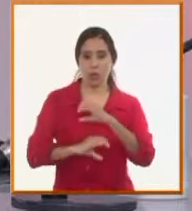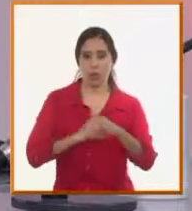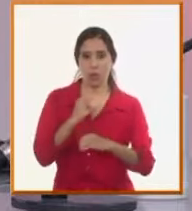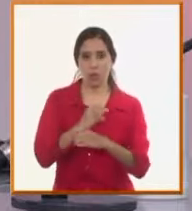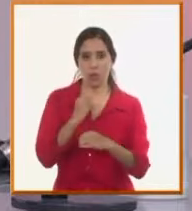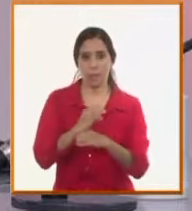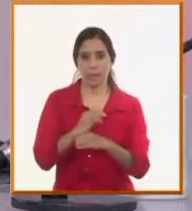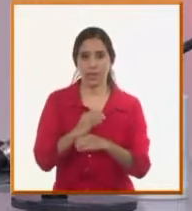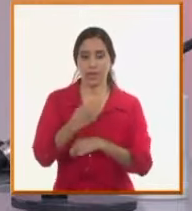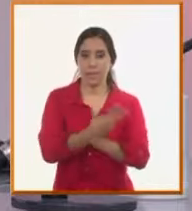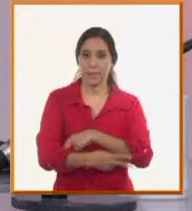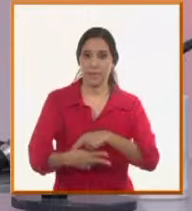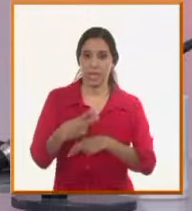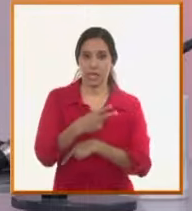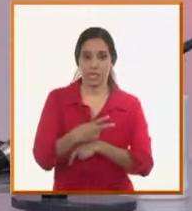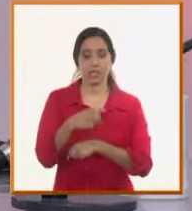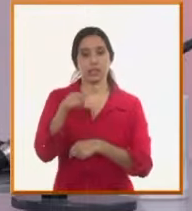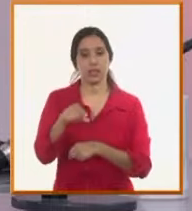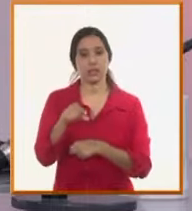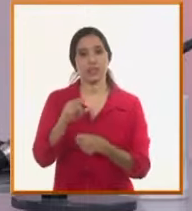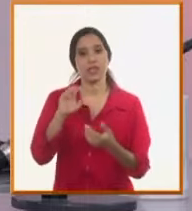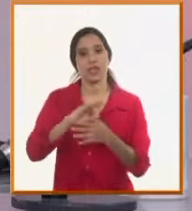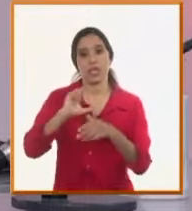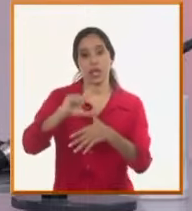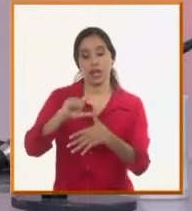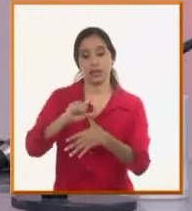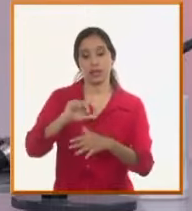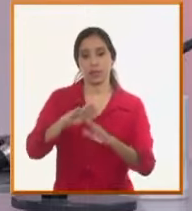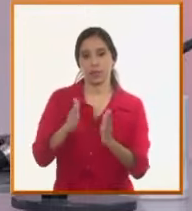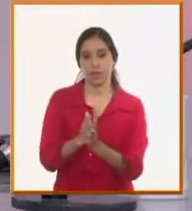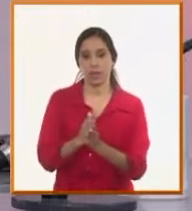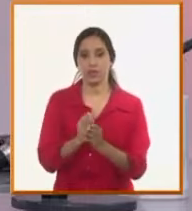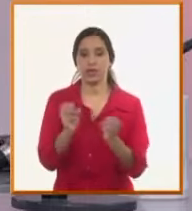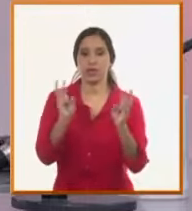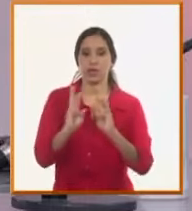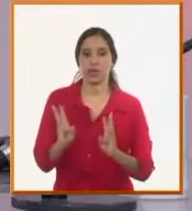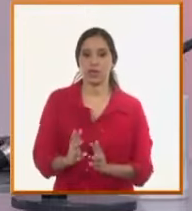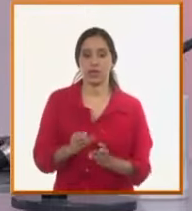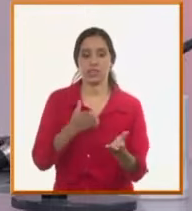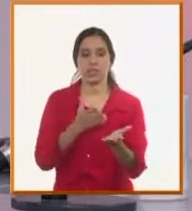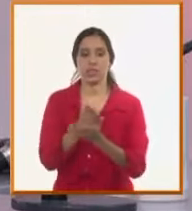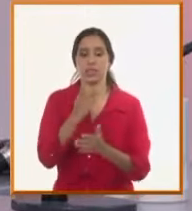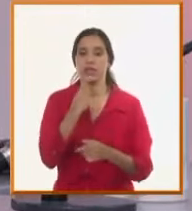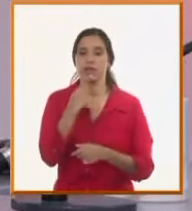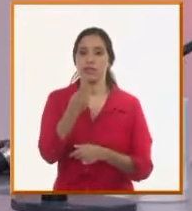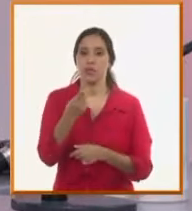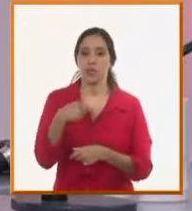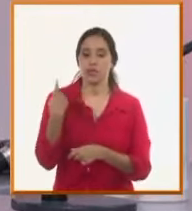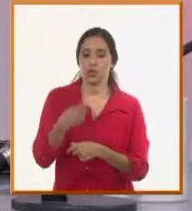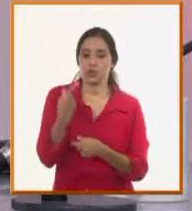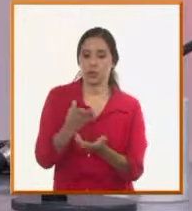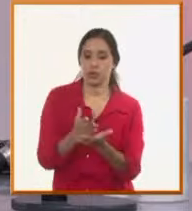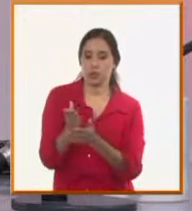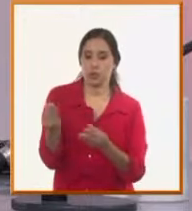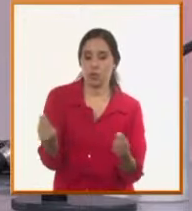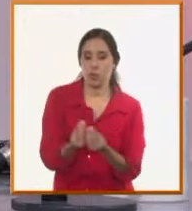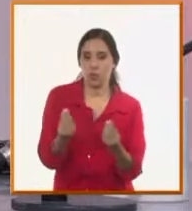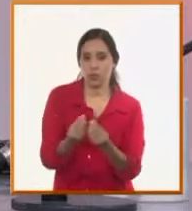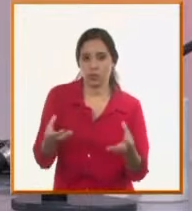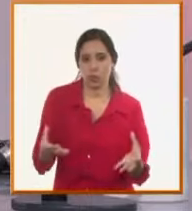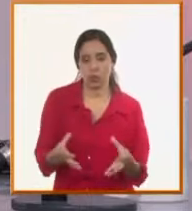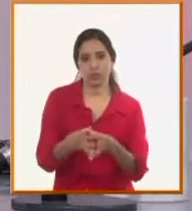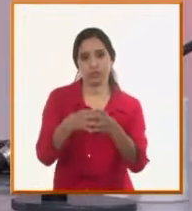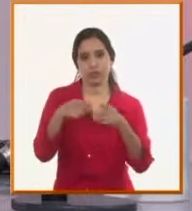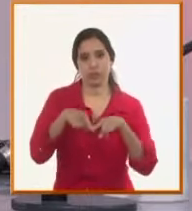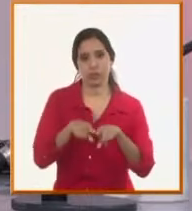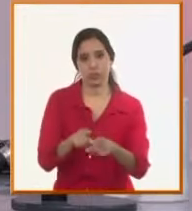Latinoamericanos y Caribeños, CELAC. Desde su cuenta de Twitter ha dicho: "Seguimos apostando por avanzar juntos hacia la integración de nuestros pueblos. Unidad